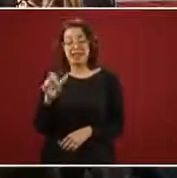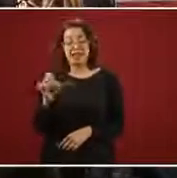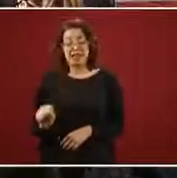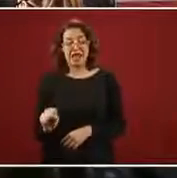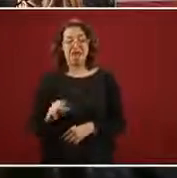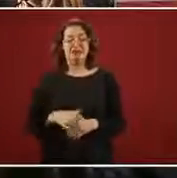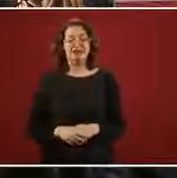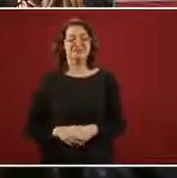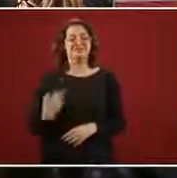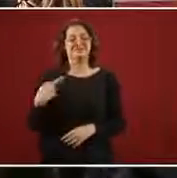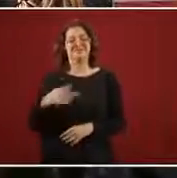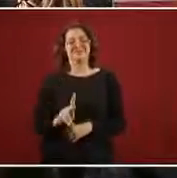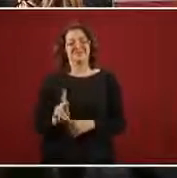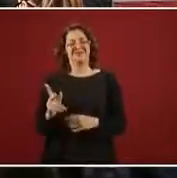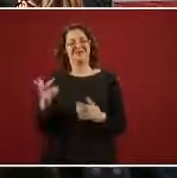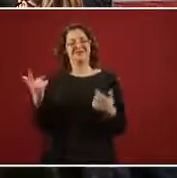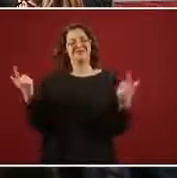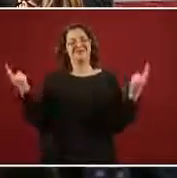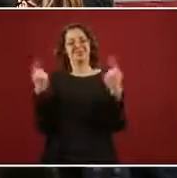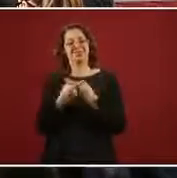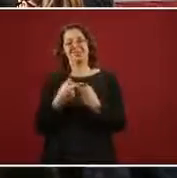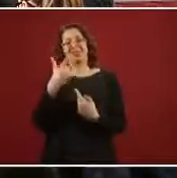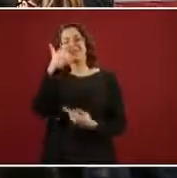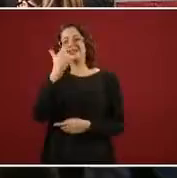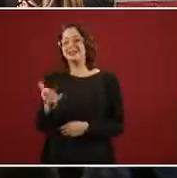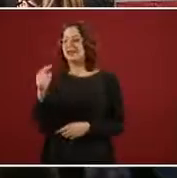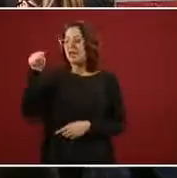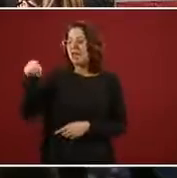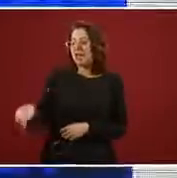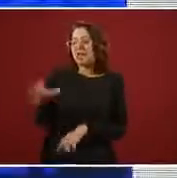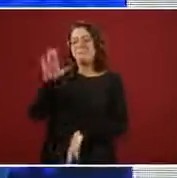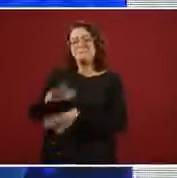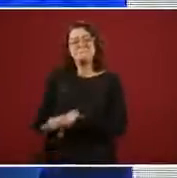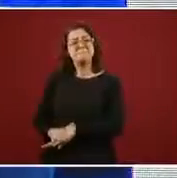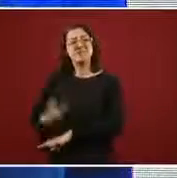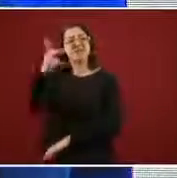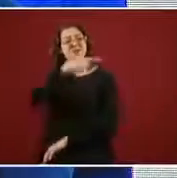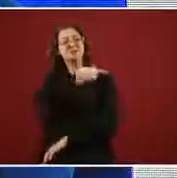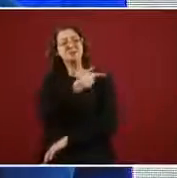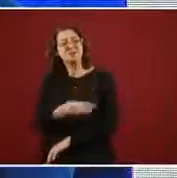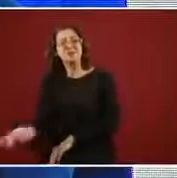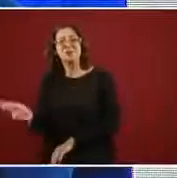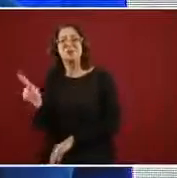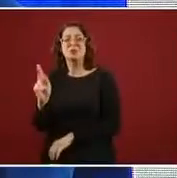pero la paradoja es de que aquí es donde hay más pobreza.